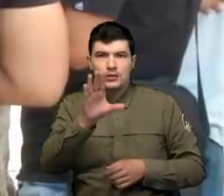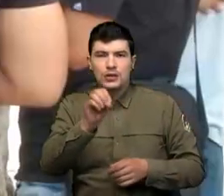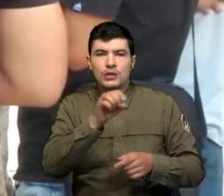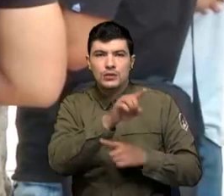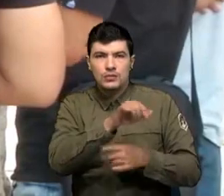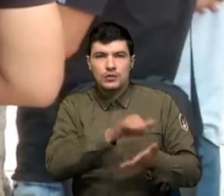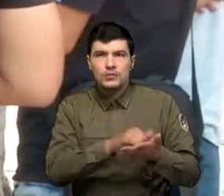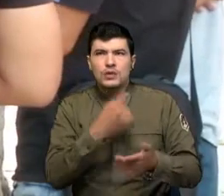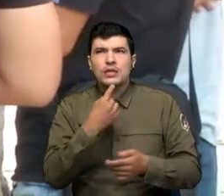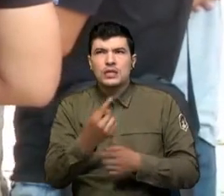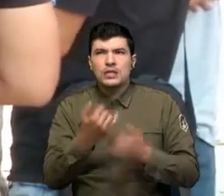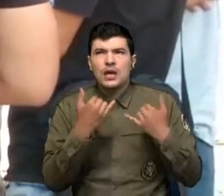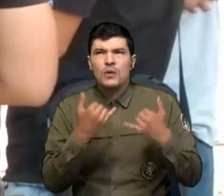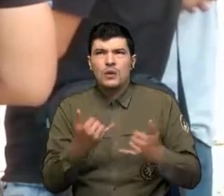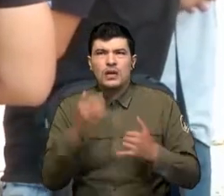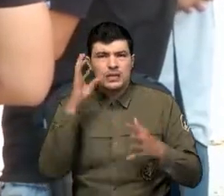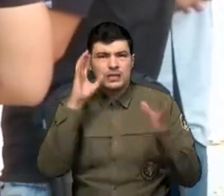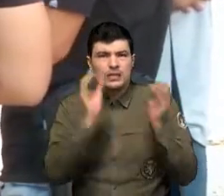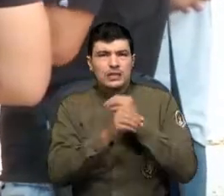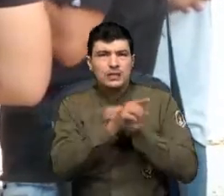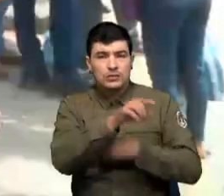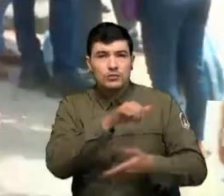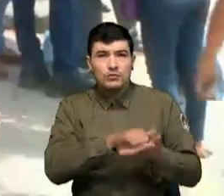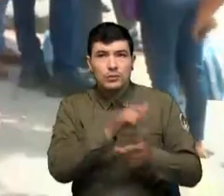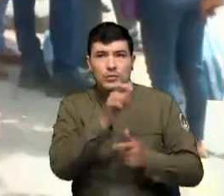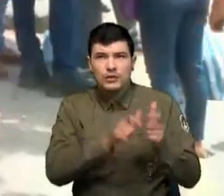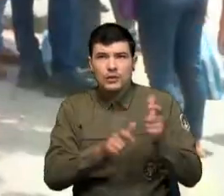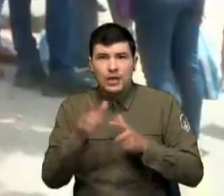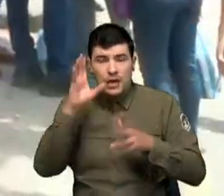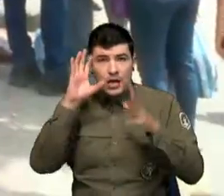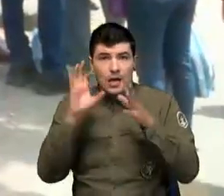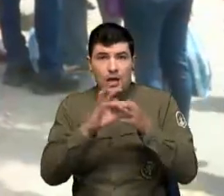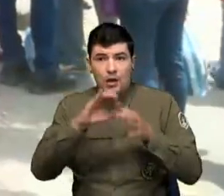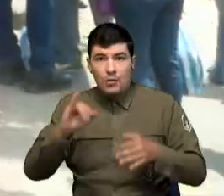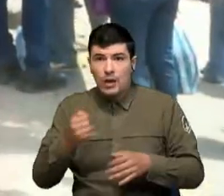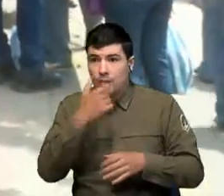refugiados manifestaron que están recibiendo instrucciones de aliados de Juan Guaidó para actuar si es necesario.